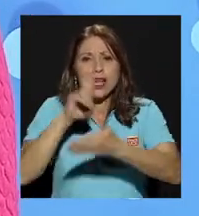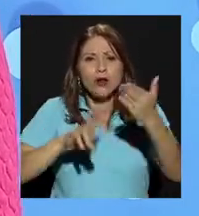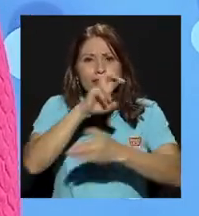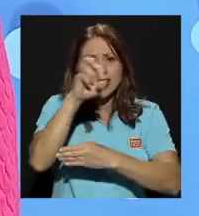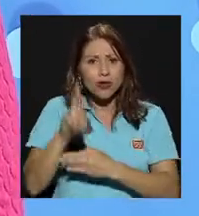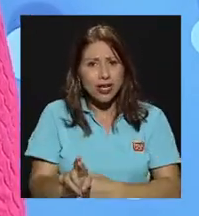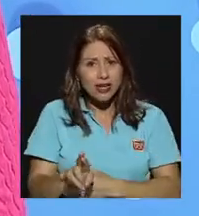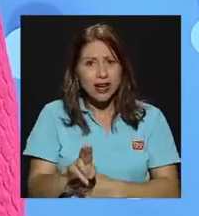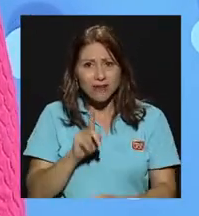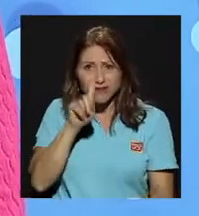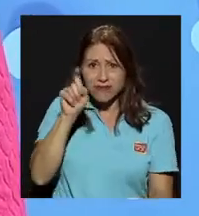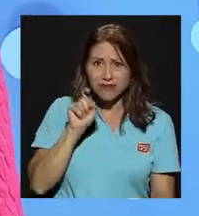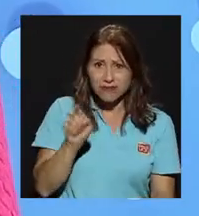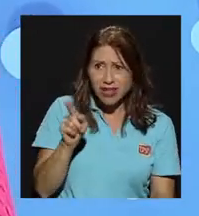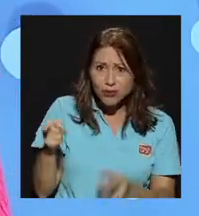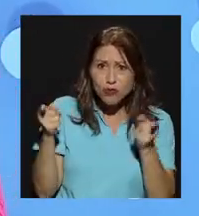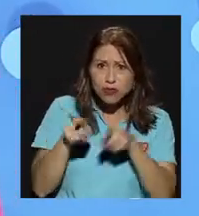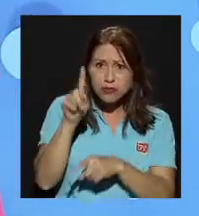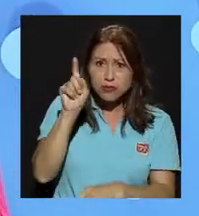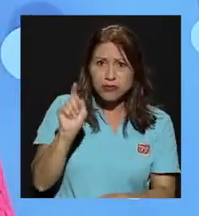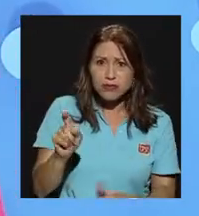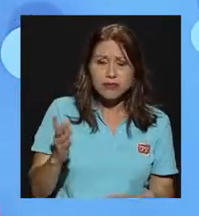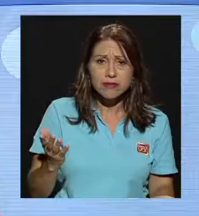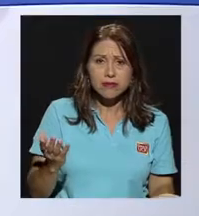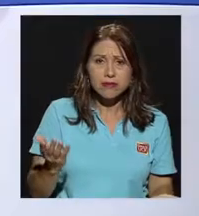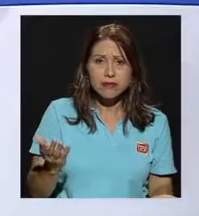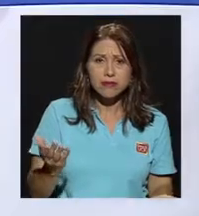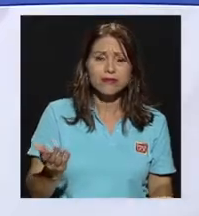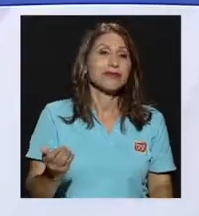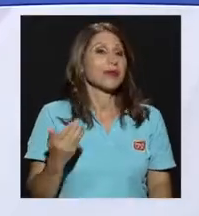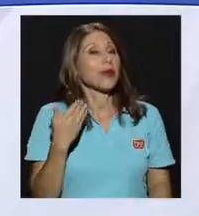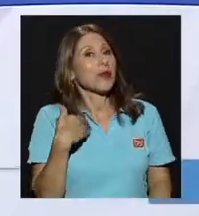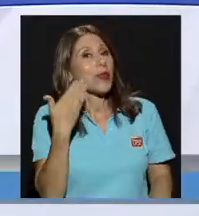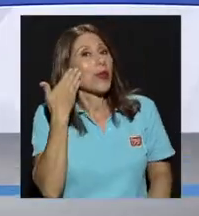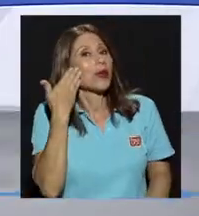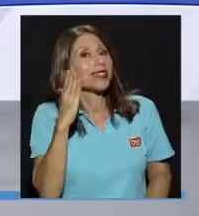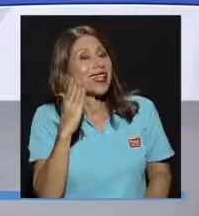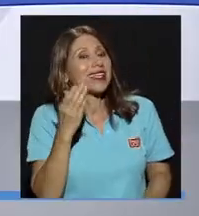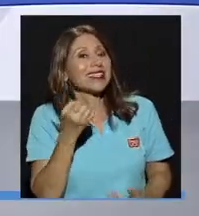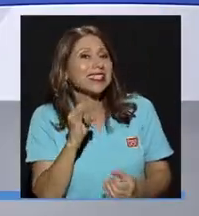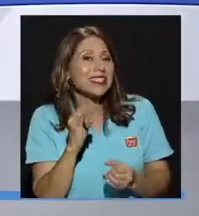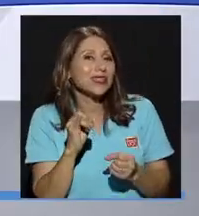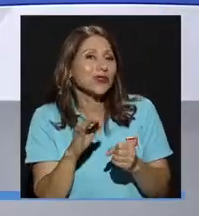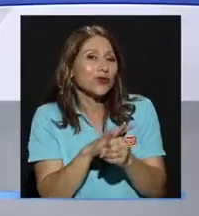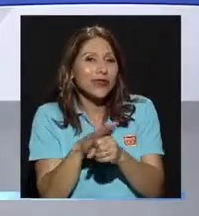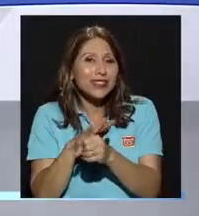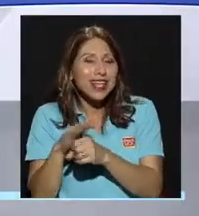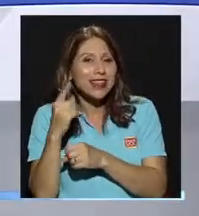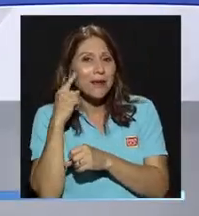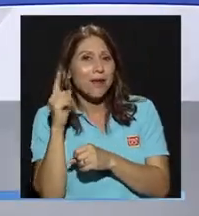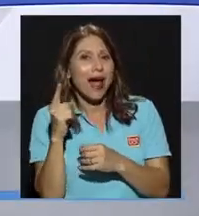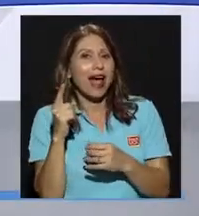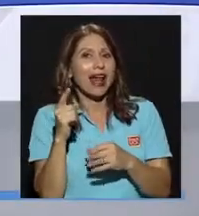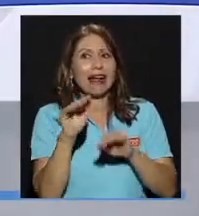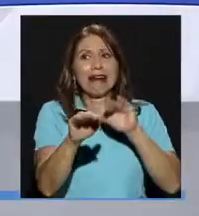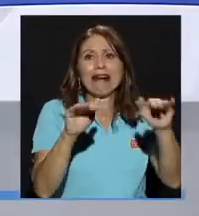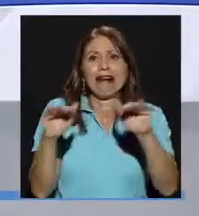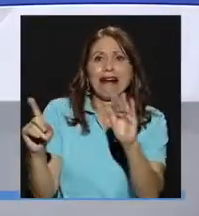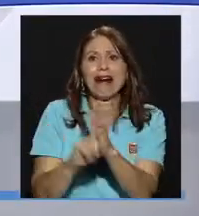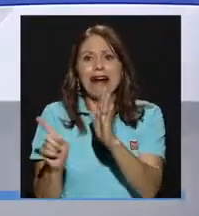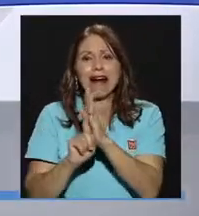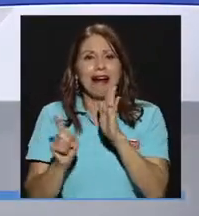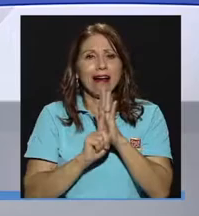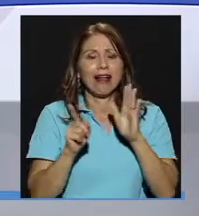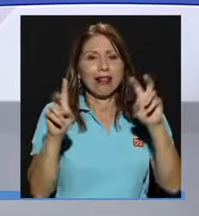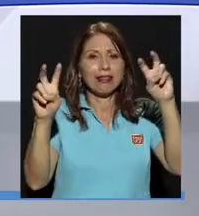Costa Rica. ¿Es tal la ola? No sé si lo suficiente para llamar con tanto alarmismo